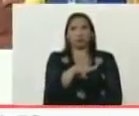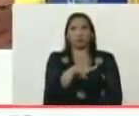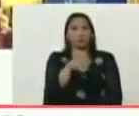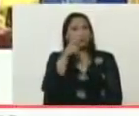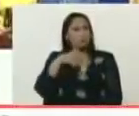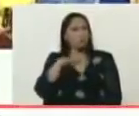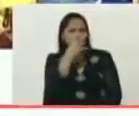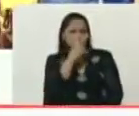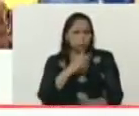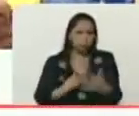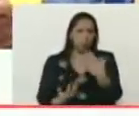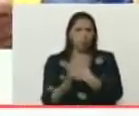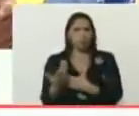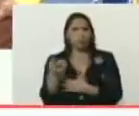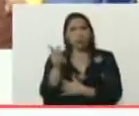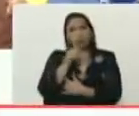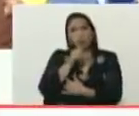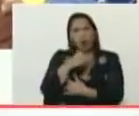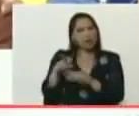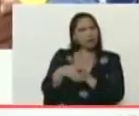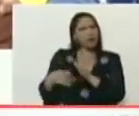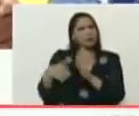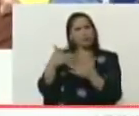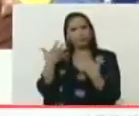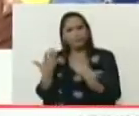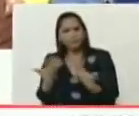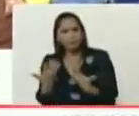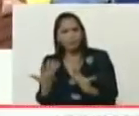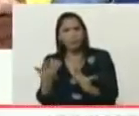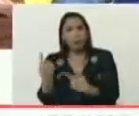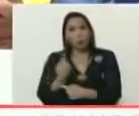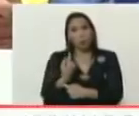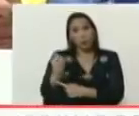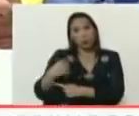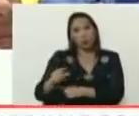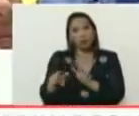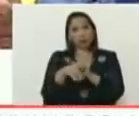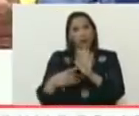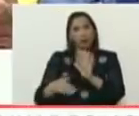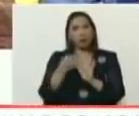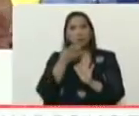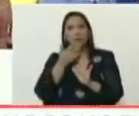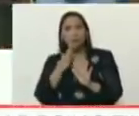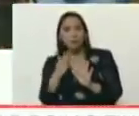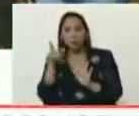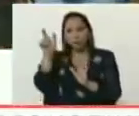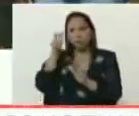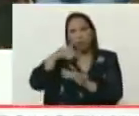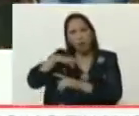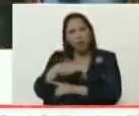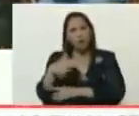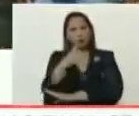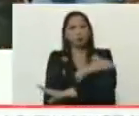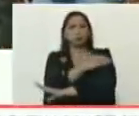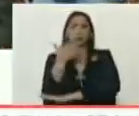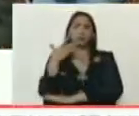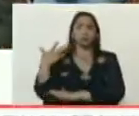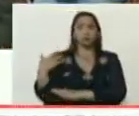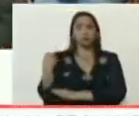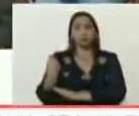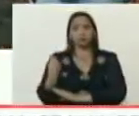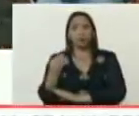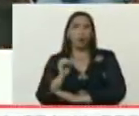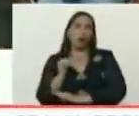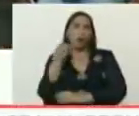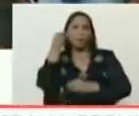el pueblo pobre, para ellos no tiene derechos. Los únicos que tienen derechos son los pueblos de la oligarquía o los